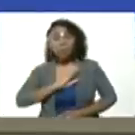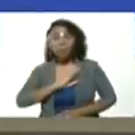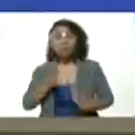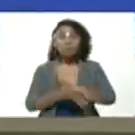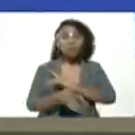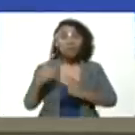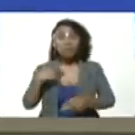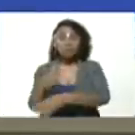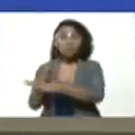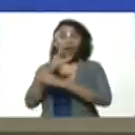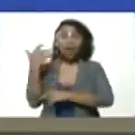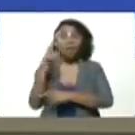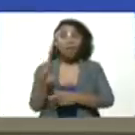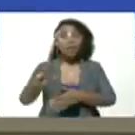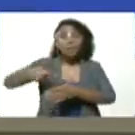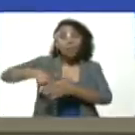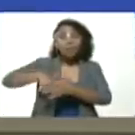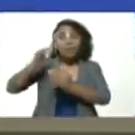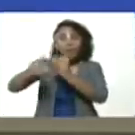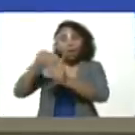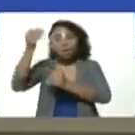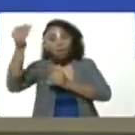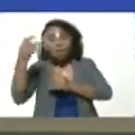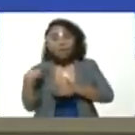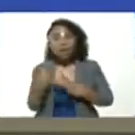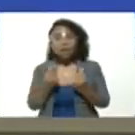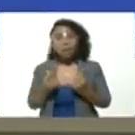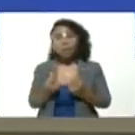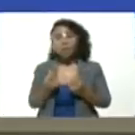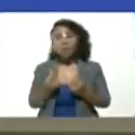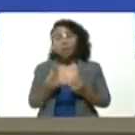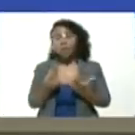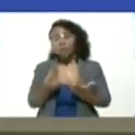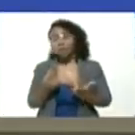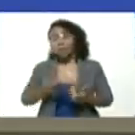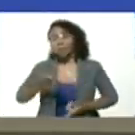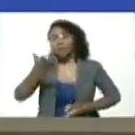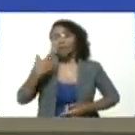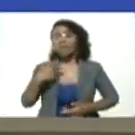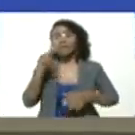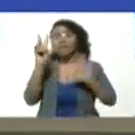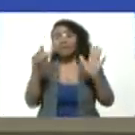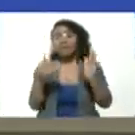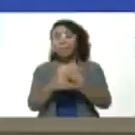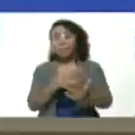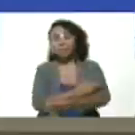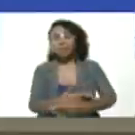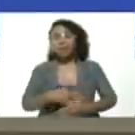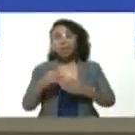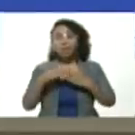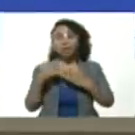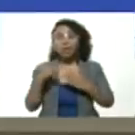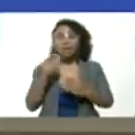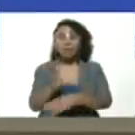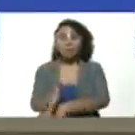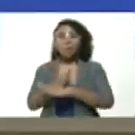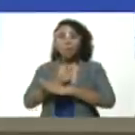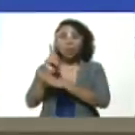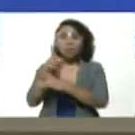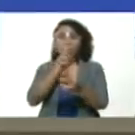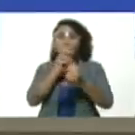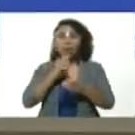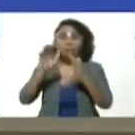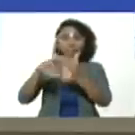en cuentas extranjeras de recursos líquidos, más de 7 mil millones de dólares están bloqueados en bancos